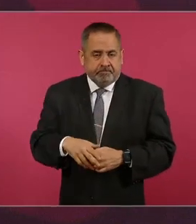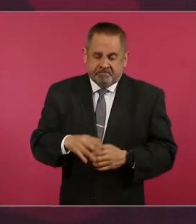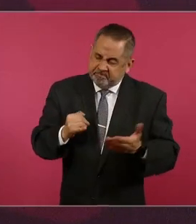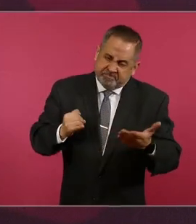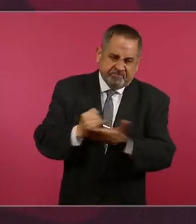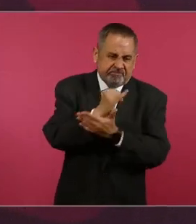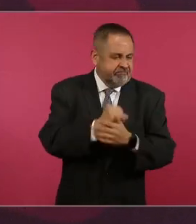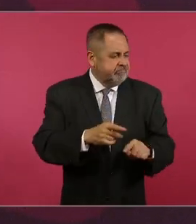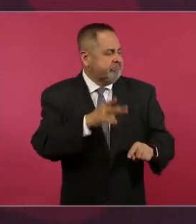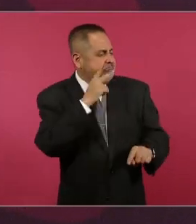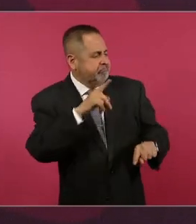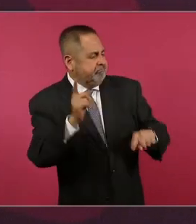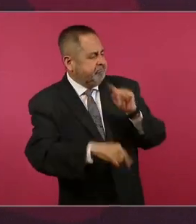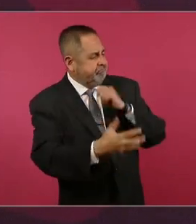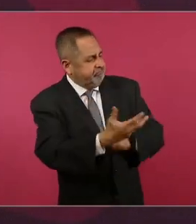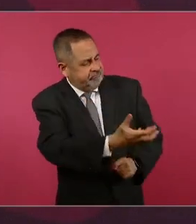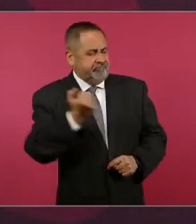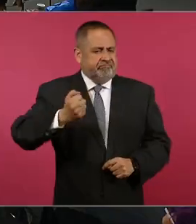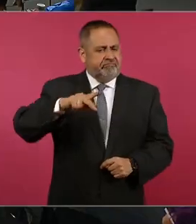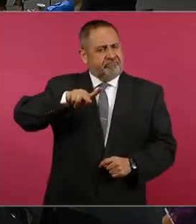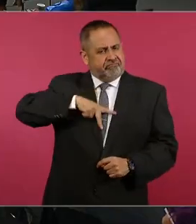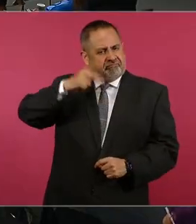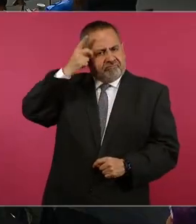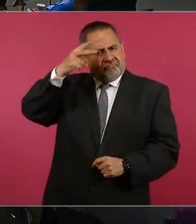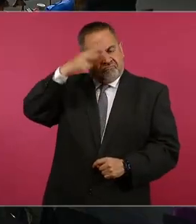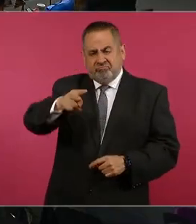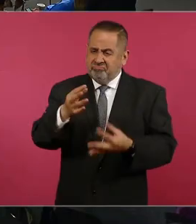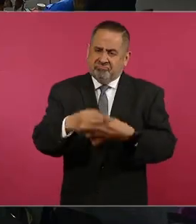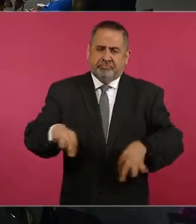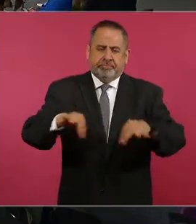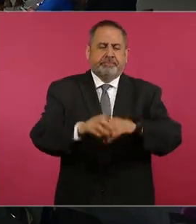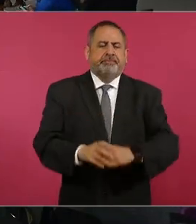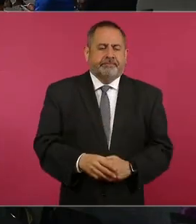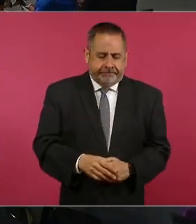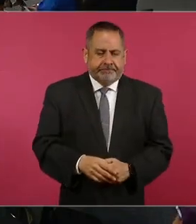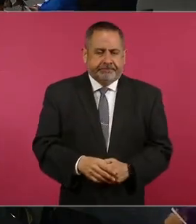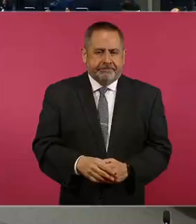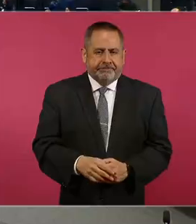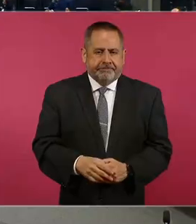el petróleo. Vamos a las preguntas.